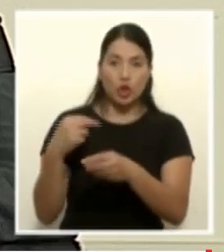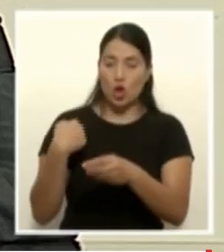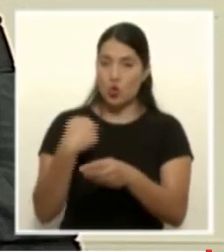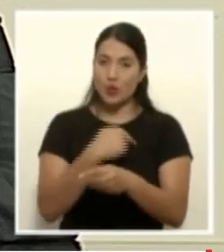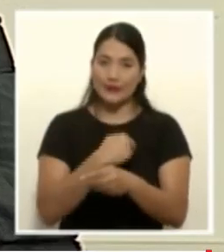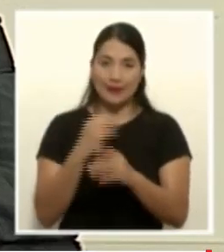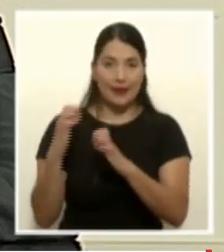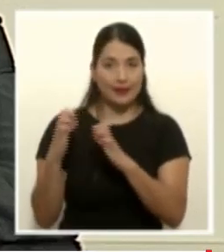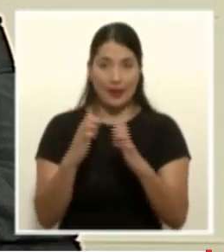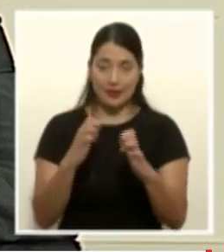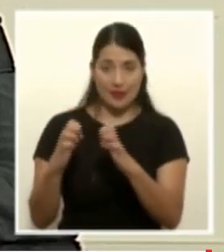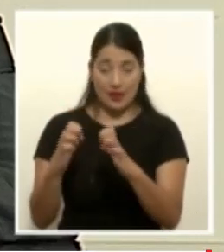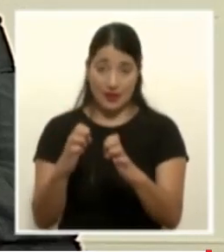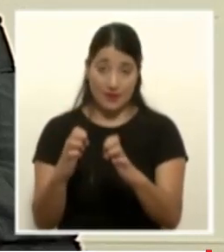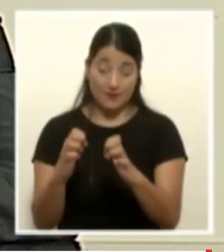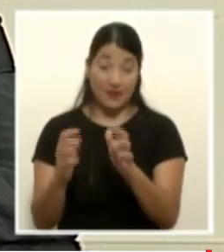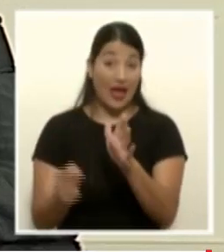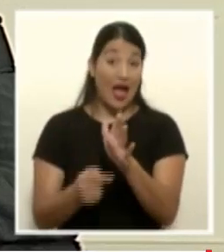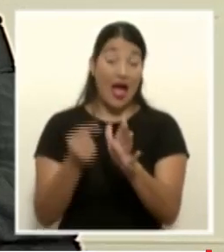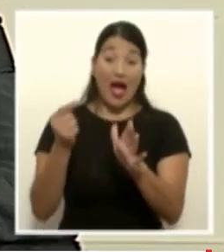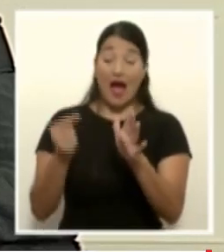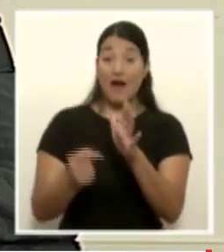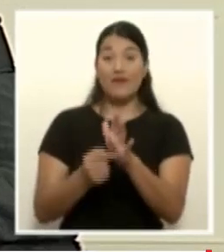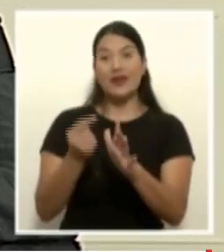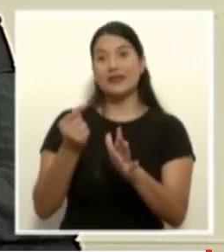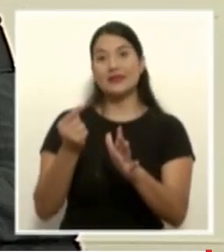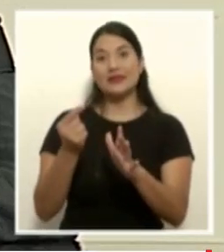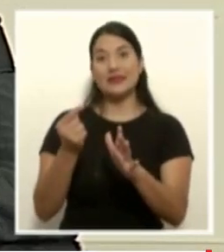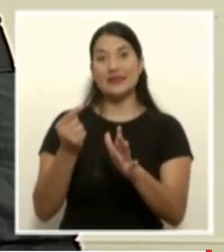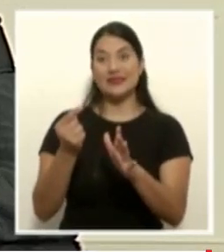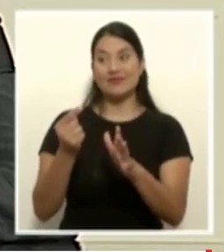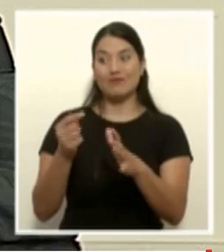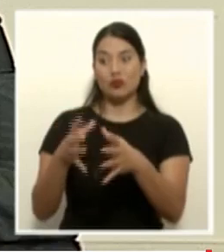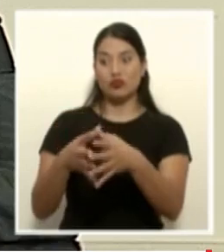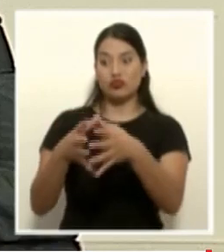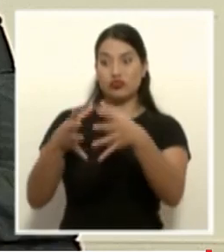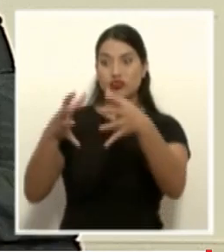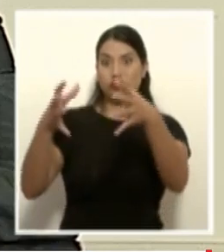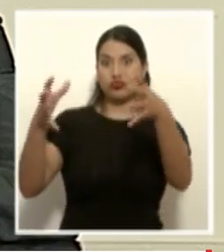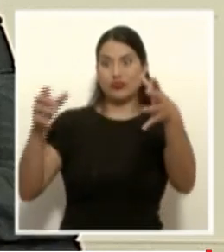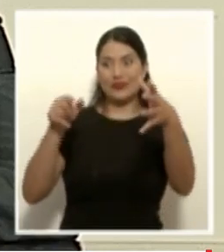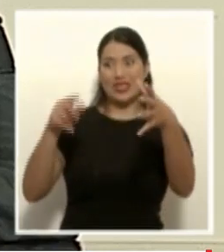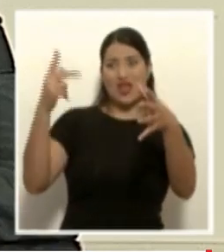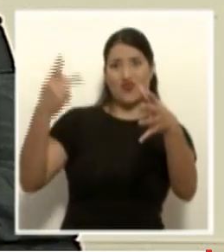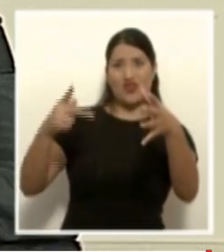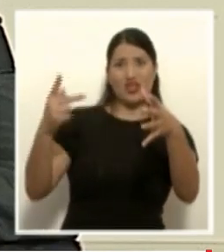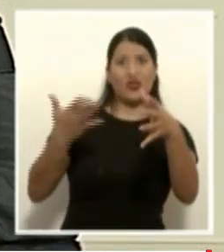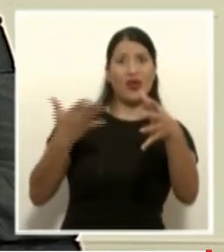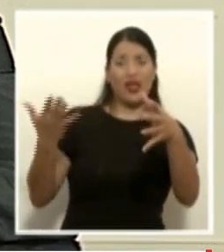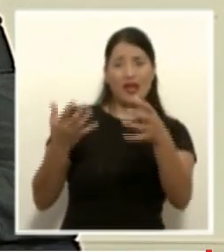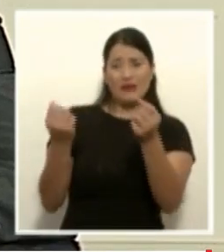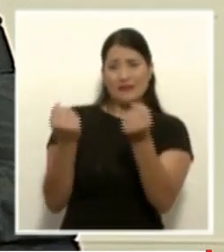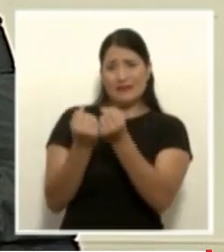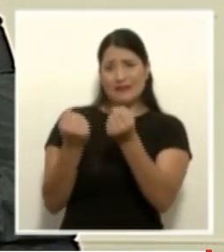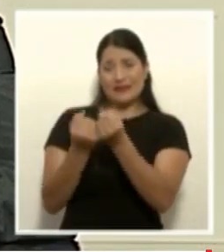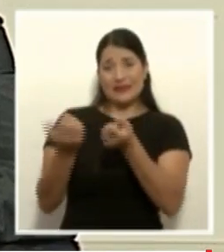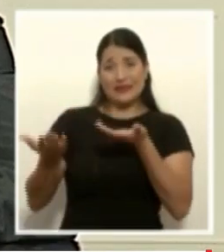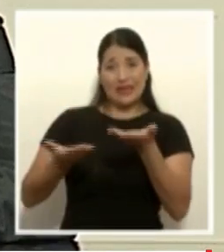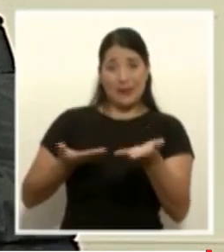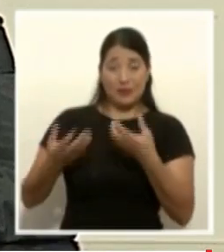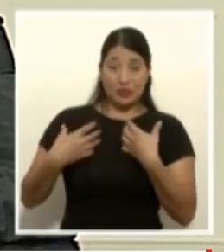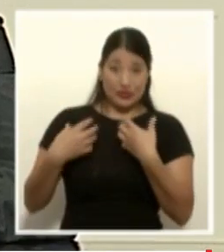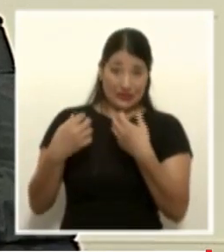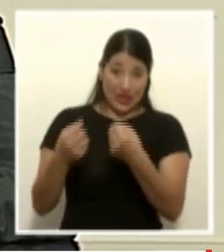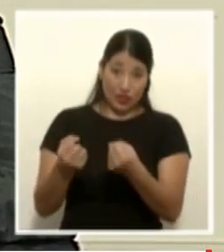habrá momentos en que el riesgo de que ya tengamos un colapso en los servicios de salud se materialice mucho más pronto, y es lo que hemos tratado